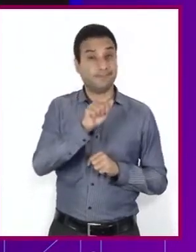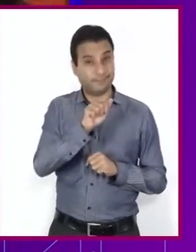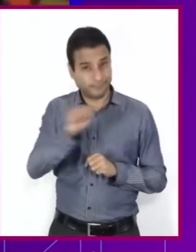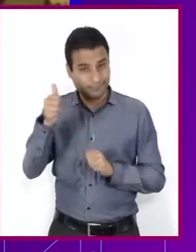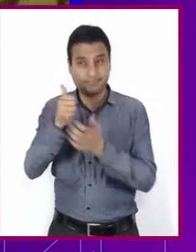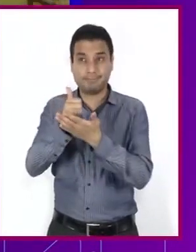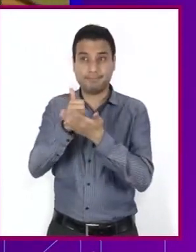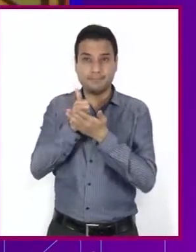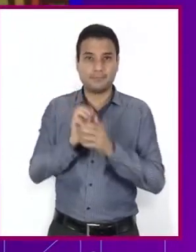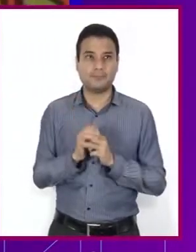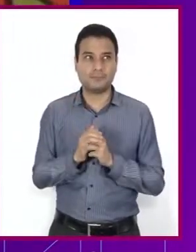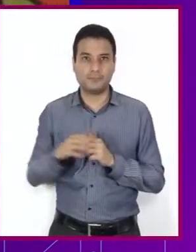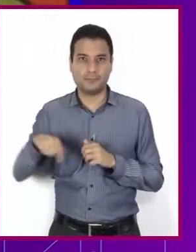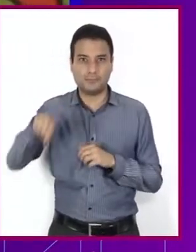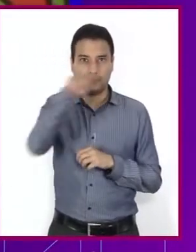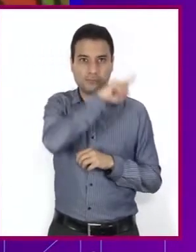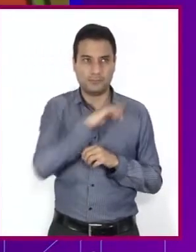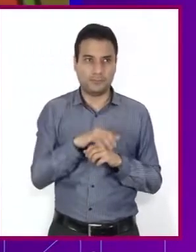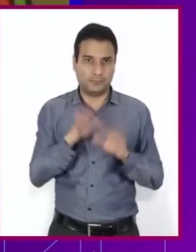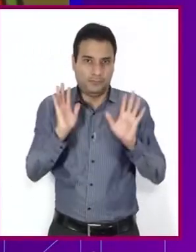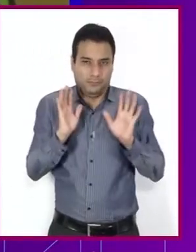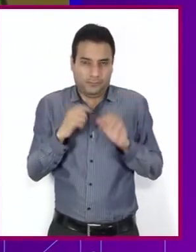y nadie quería correr el riesgo.